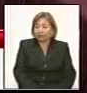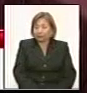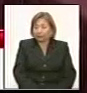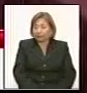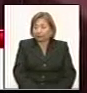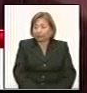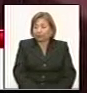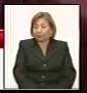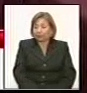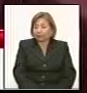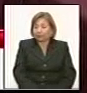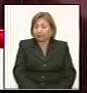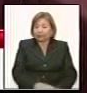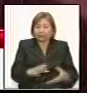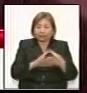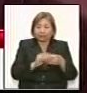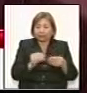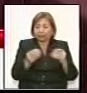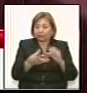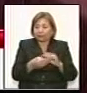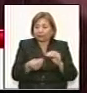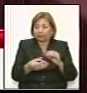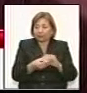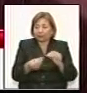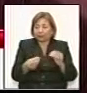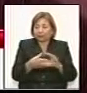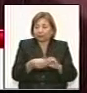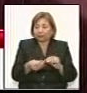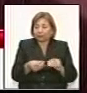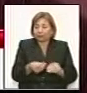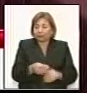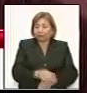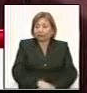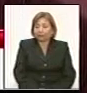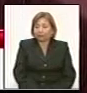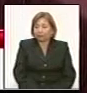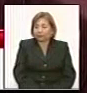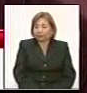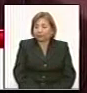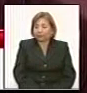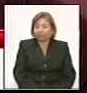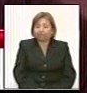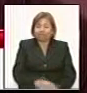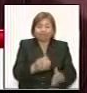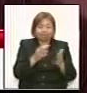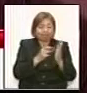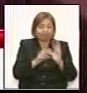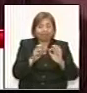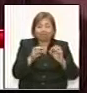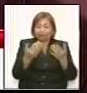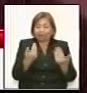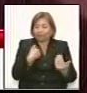es un libro sobre la historia un poco del parlamentarismo peruano, ¿no?